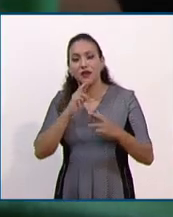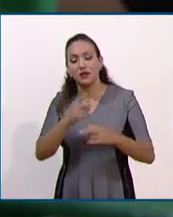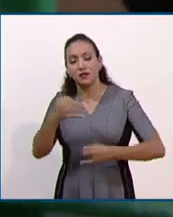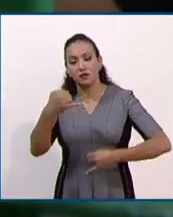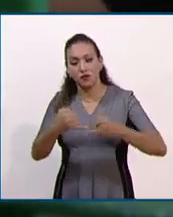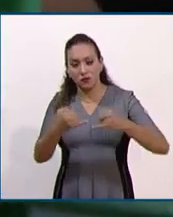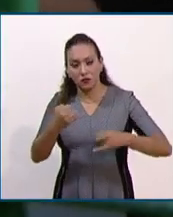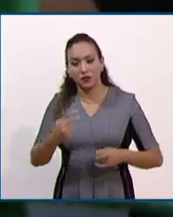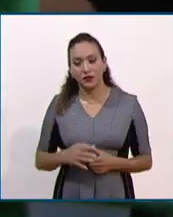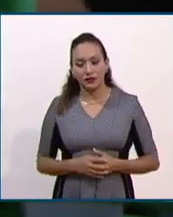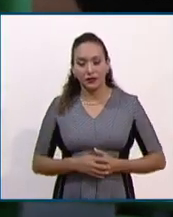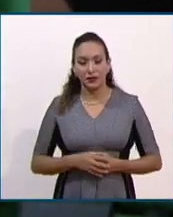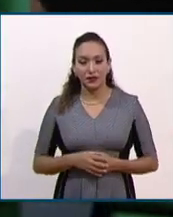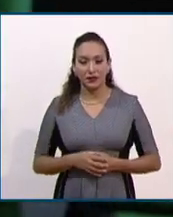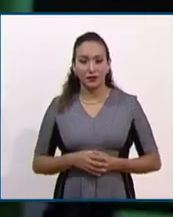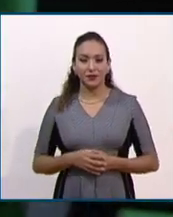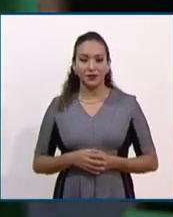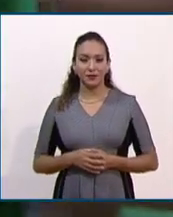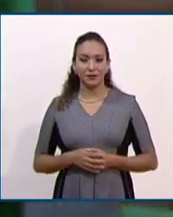sistema jurídico mexicano.